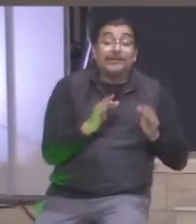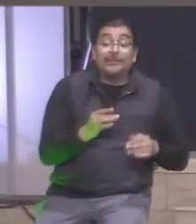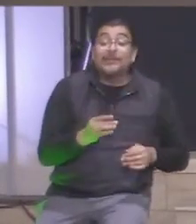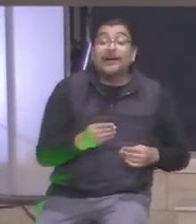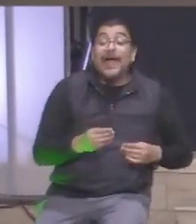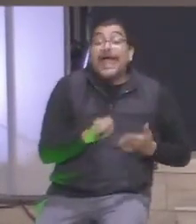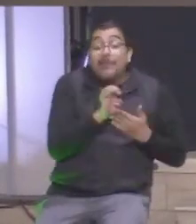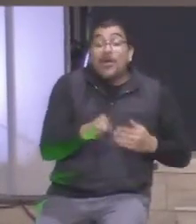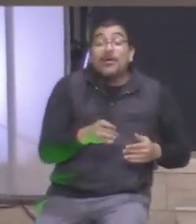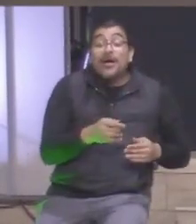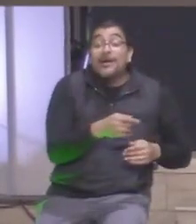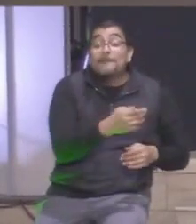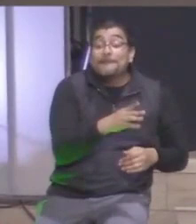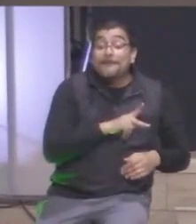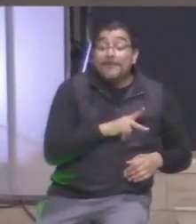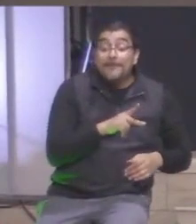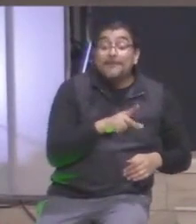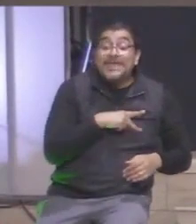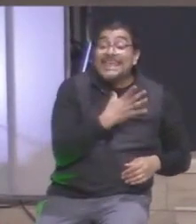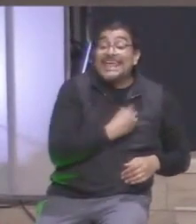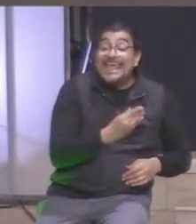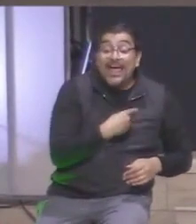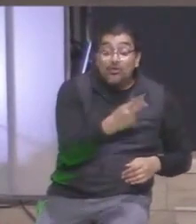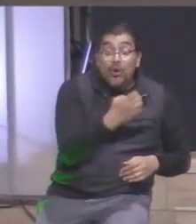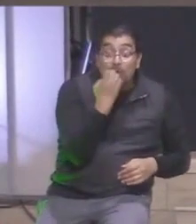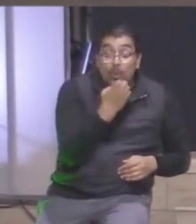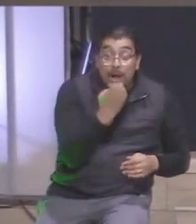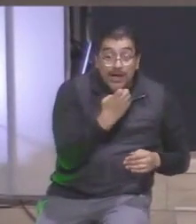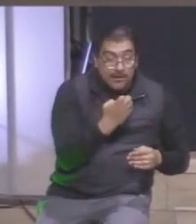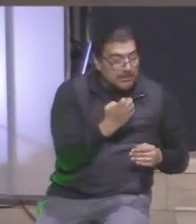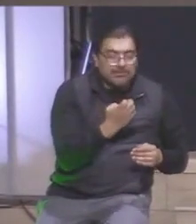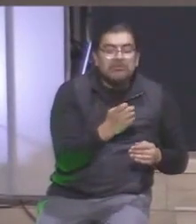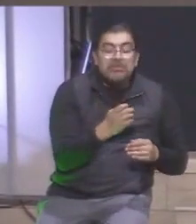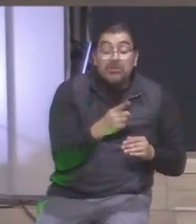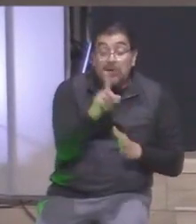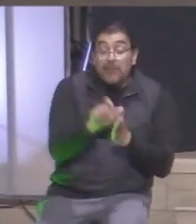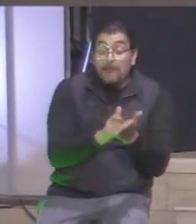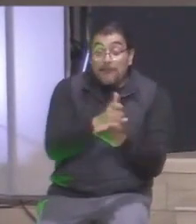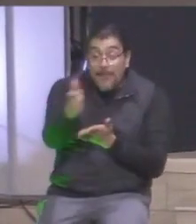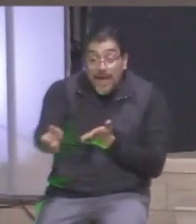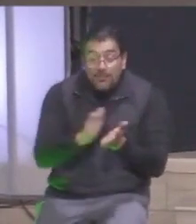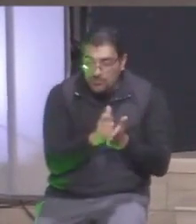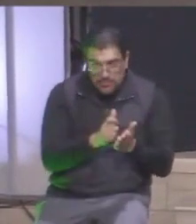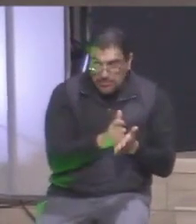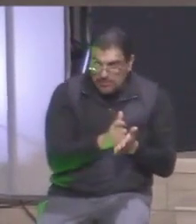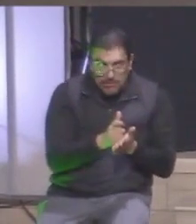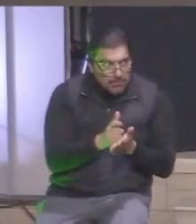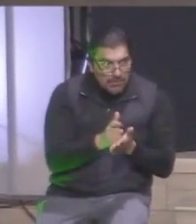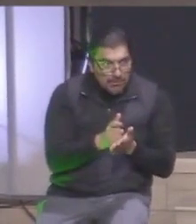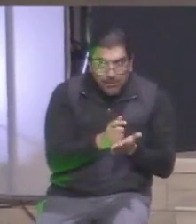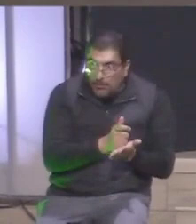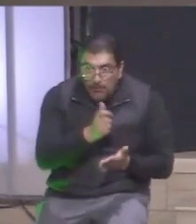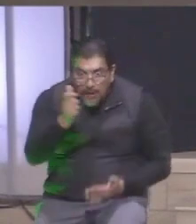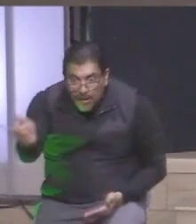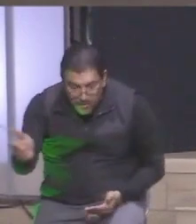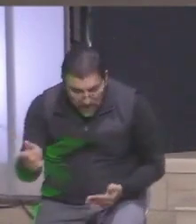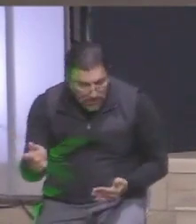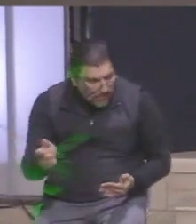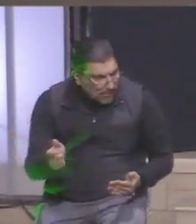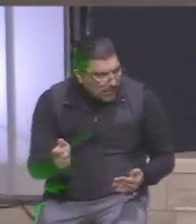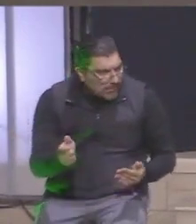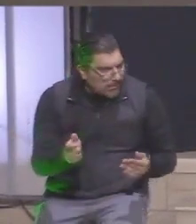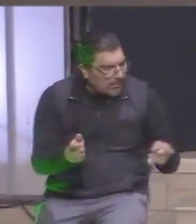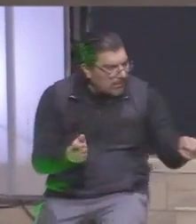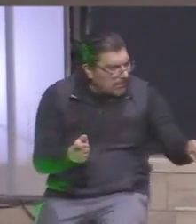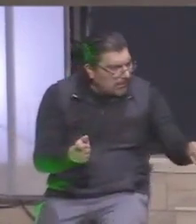colegiatura de Camila Oh Oye en cuando cada vez que pagamos y mandamos